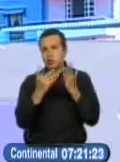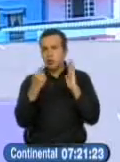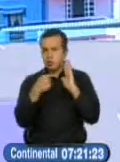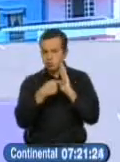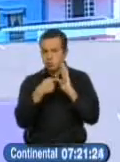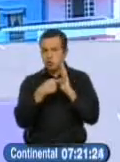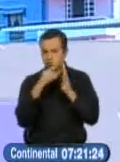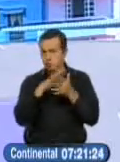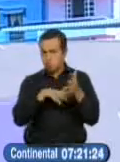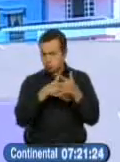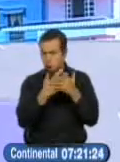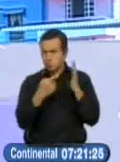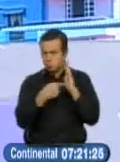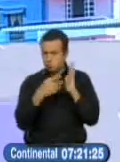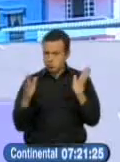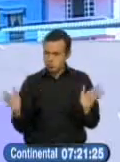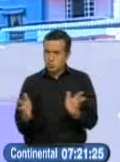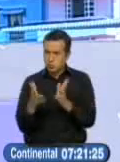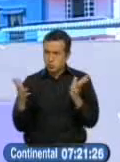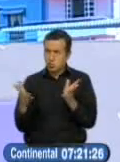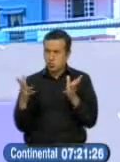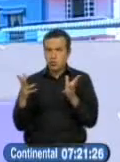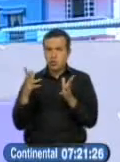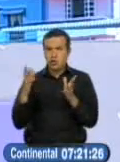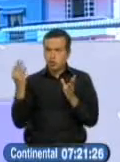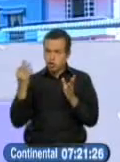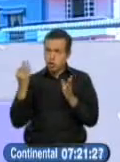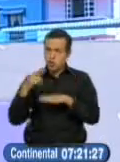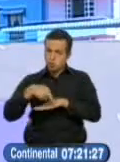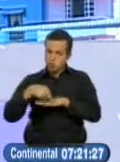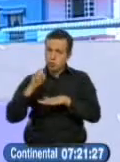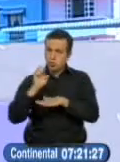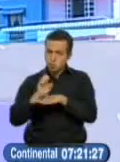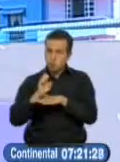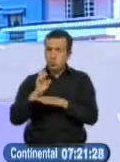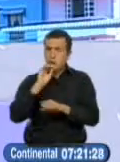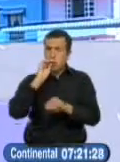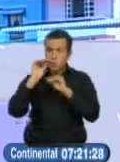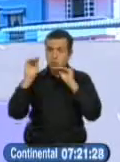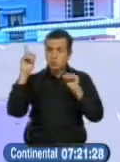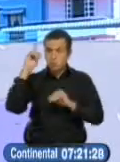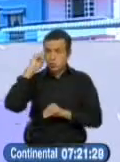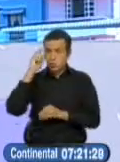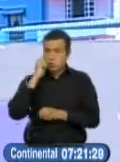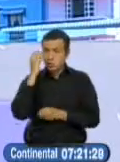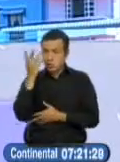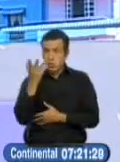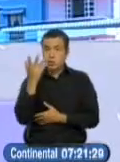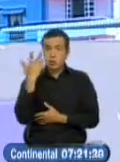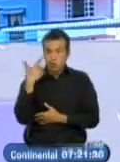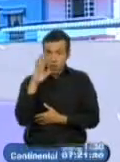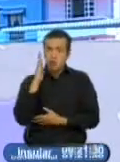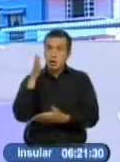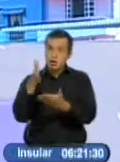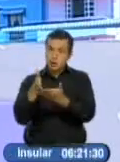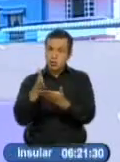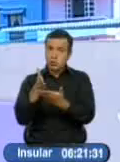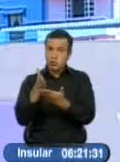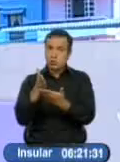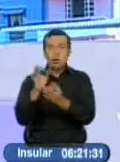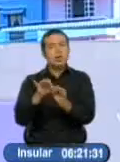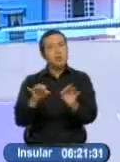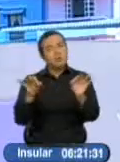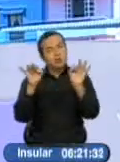arancelaria que fomente la integración de partes nacionales. Nosotros le decíamos al gobierno en varias ocasiones que esto era